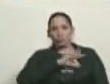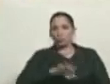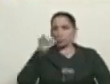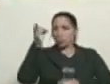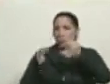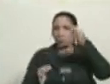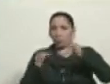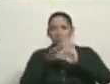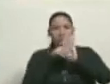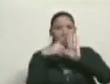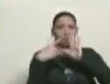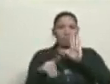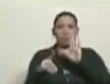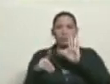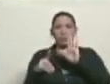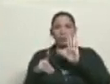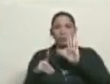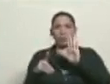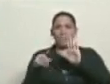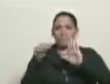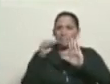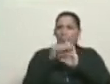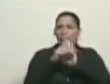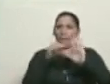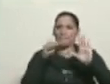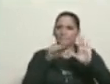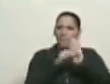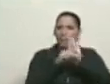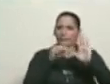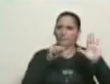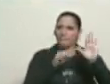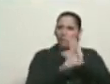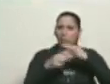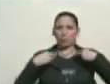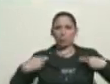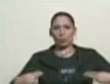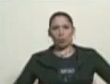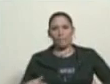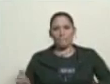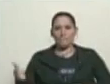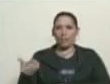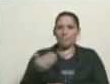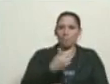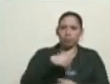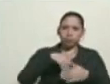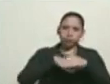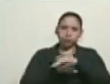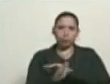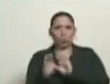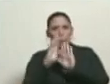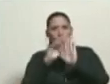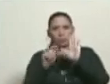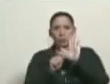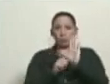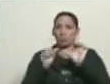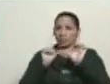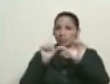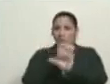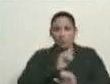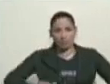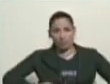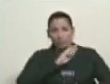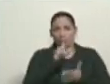de derecho, los principios humanistas que recoge nuestra Constitución. Eso es lo que sigue la Fuerza Armada